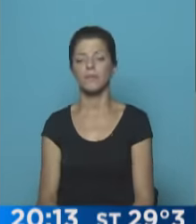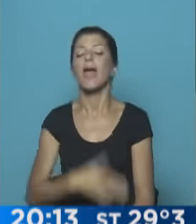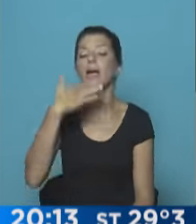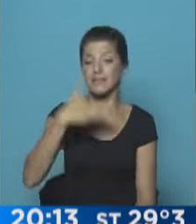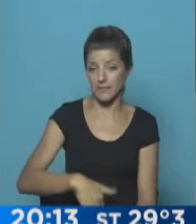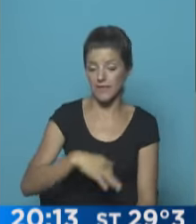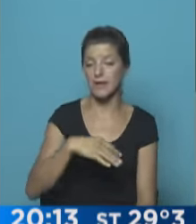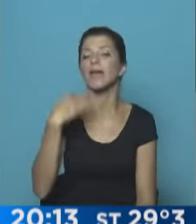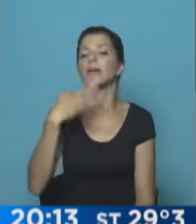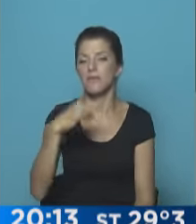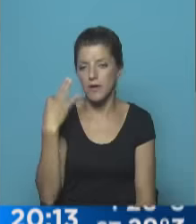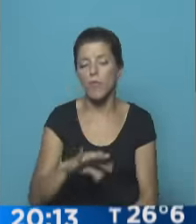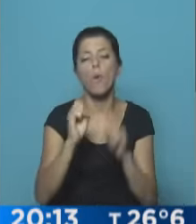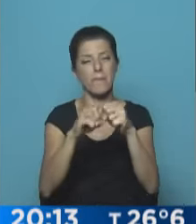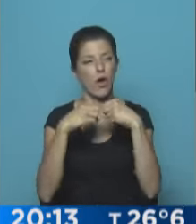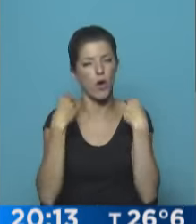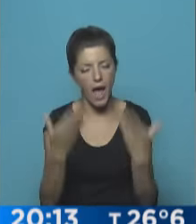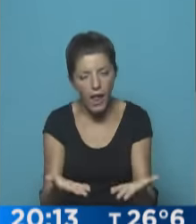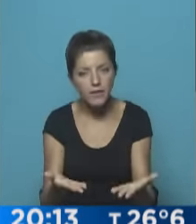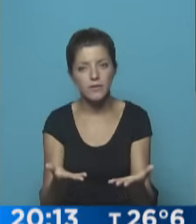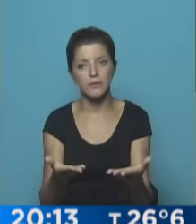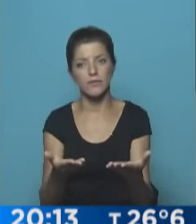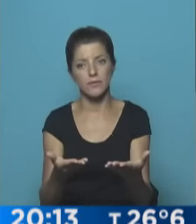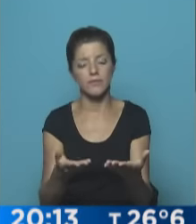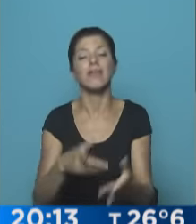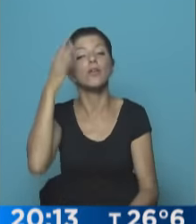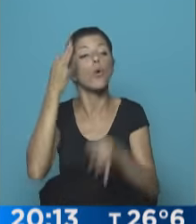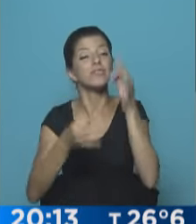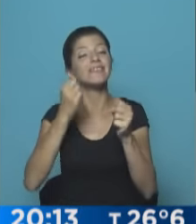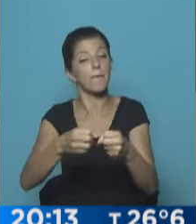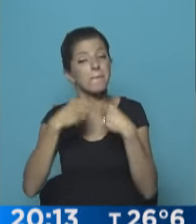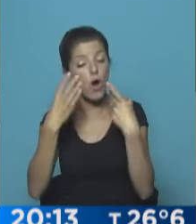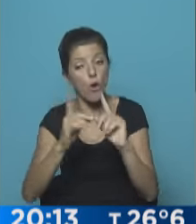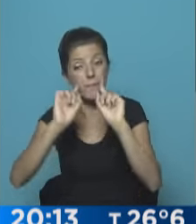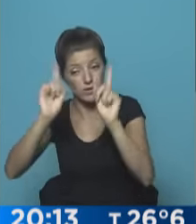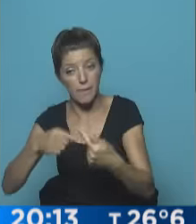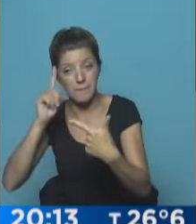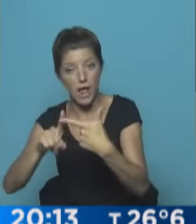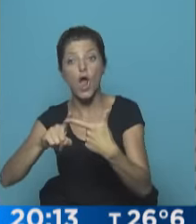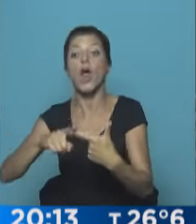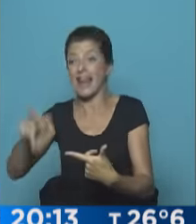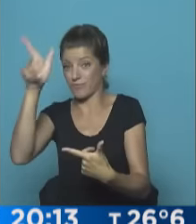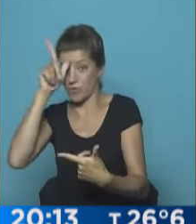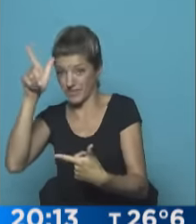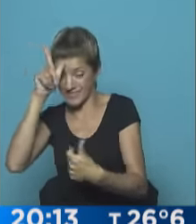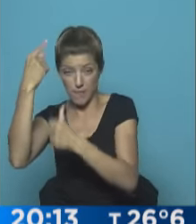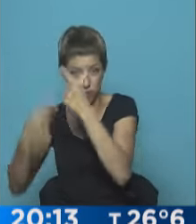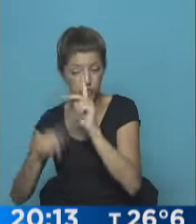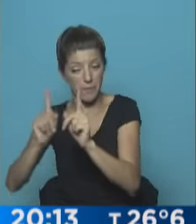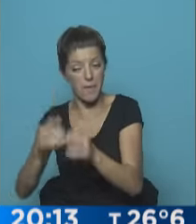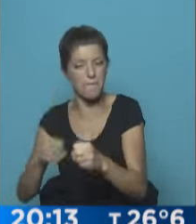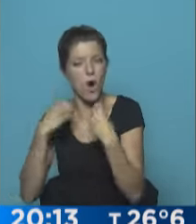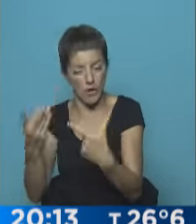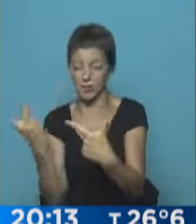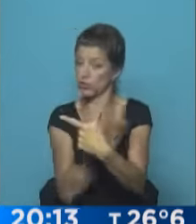prestigiar capacitar no solo una mejor justicia independiente sino también Nuestra fuerza de seguridad y son dos